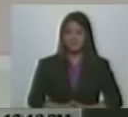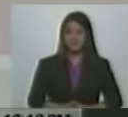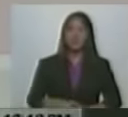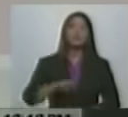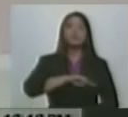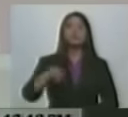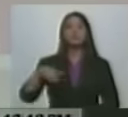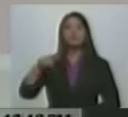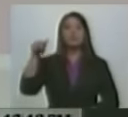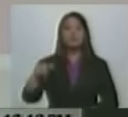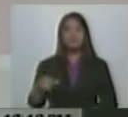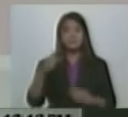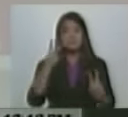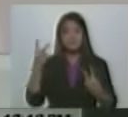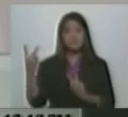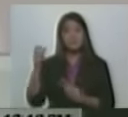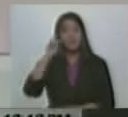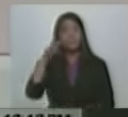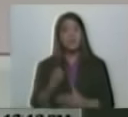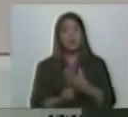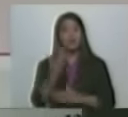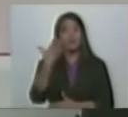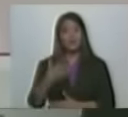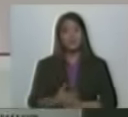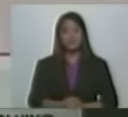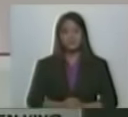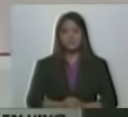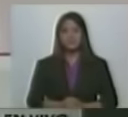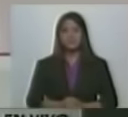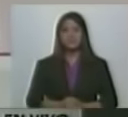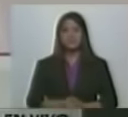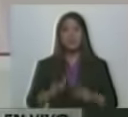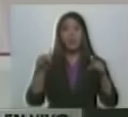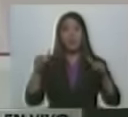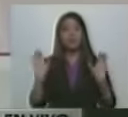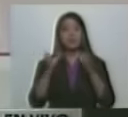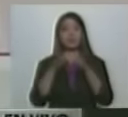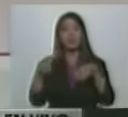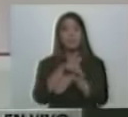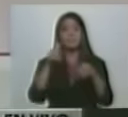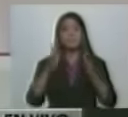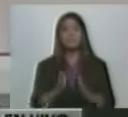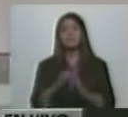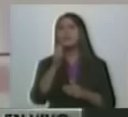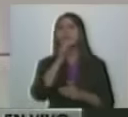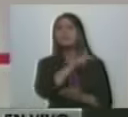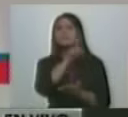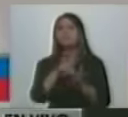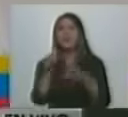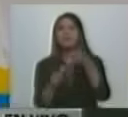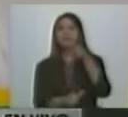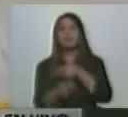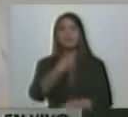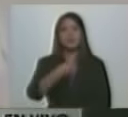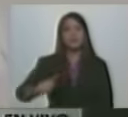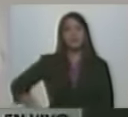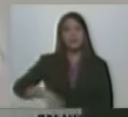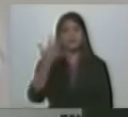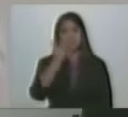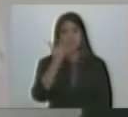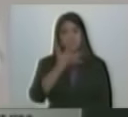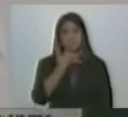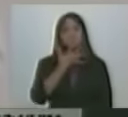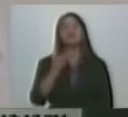Nosotros nos encontramos acá en el Palacio de Miraflores. Justamente se realiza el Consejo de Ministros encabezado por el vicepresidente de